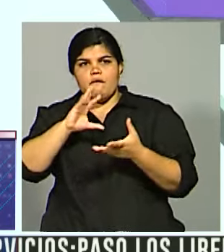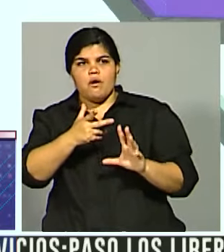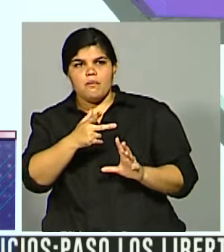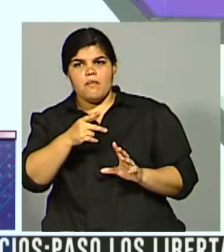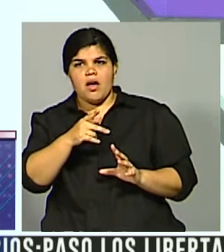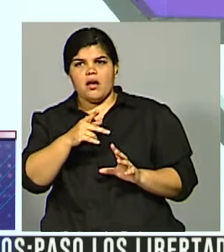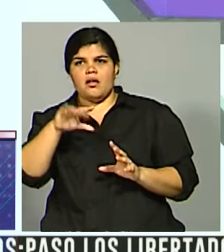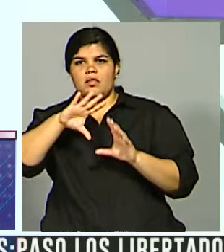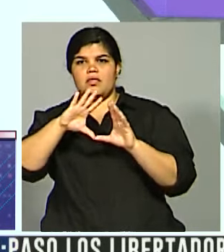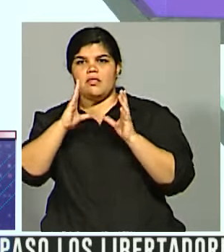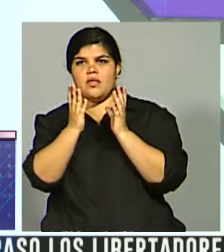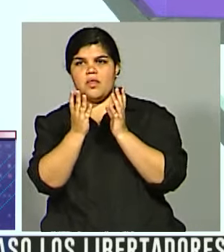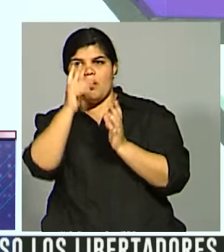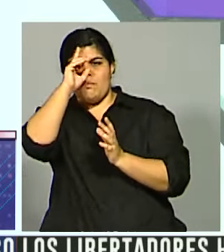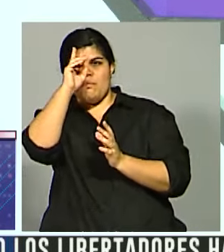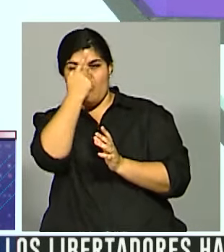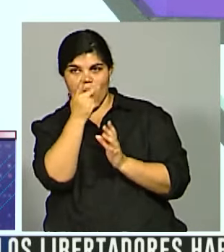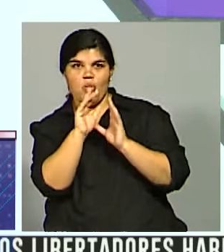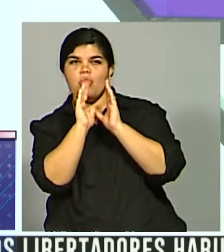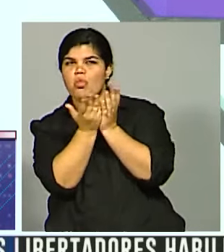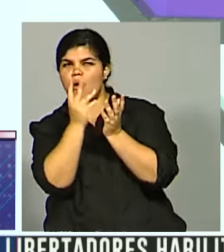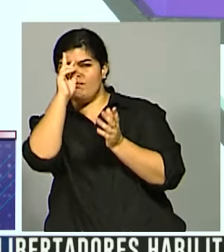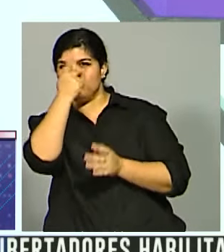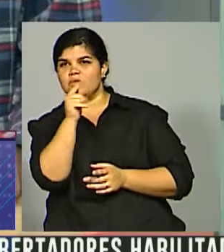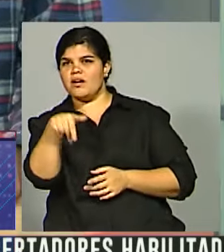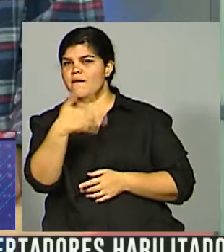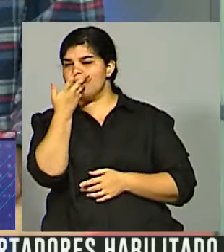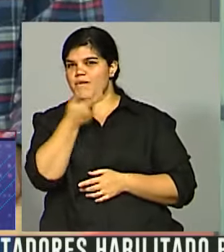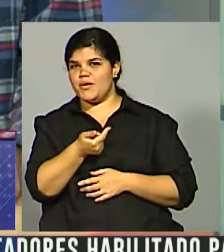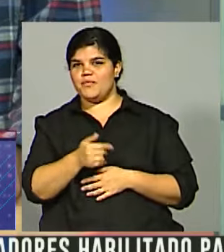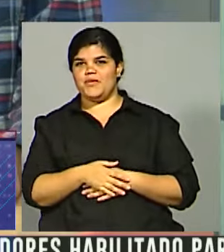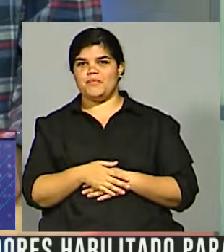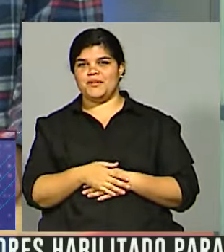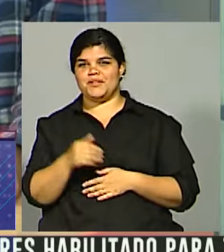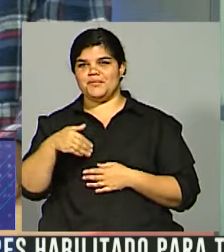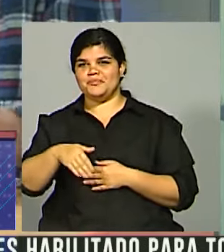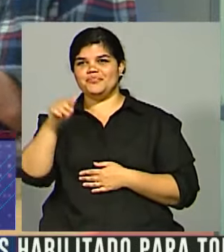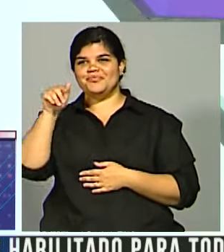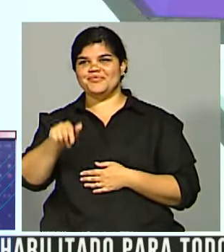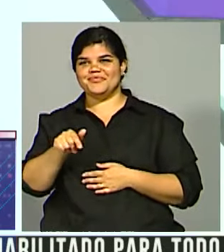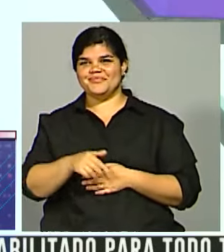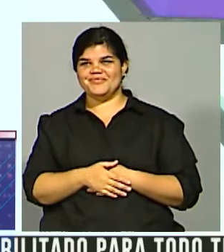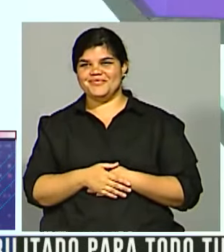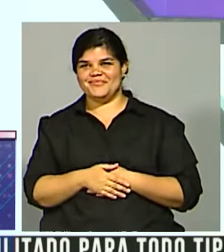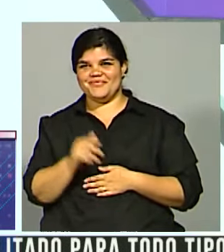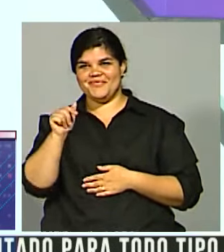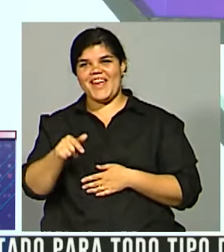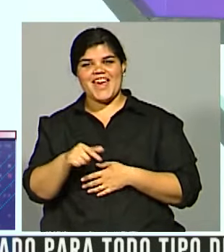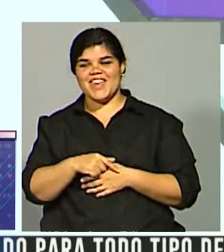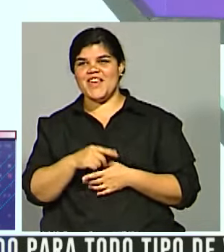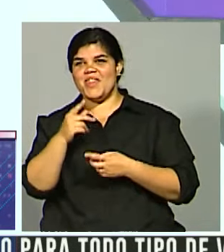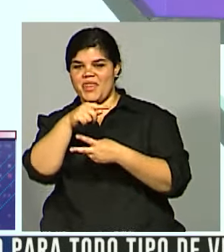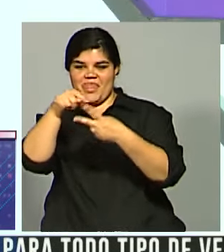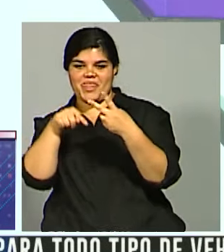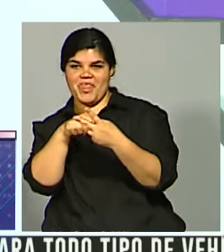mundo, me cambió esto de encontrar algo que esto me encanta. Por supuesto, fue difícil porque al principio estaba tratando de sostener las dos cosas a la vez.